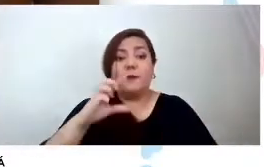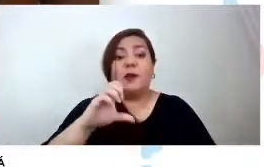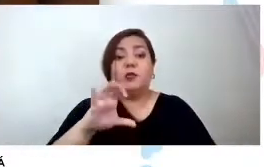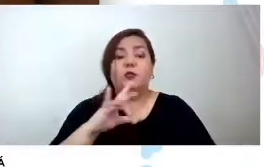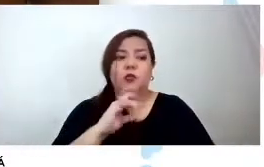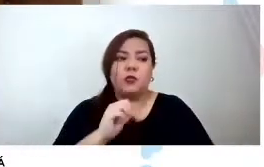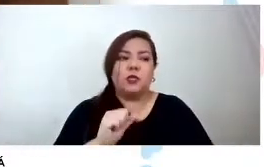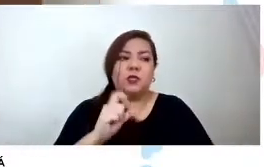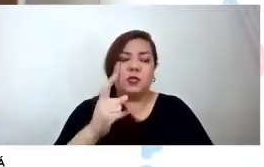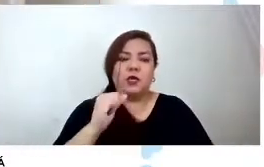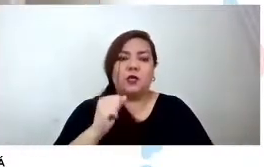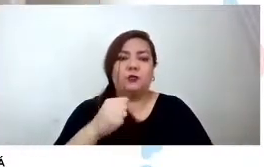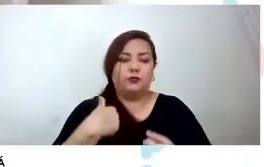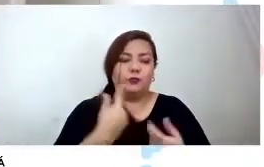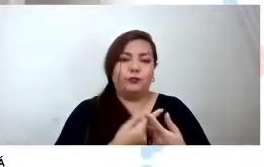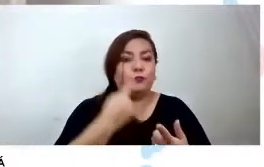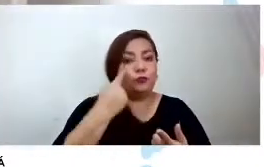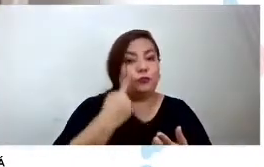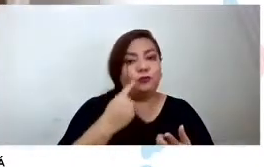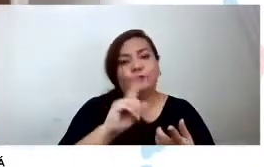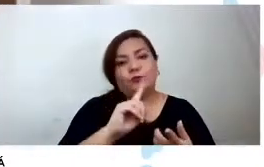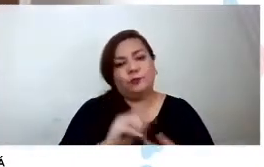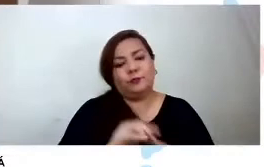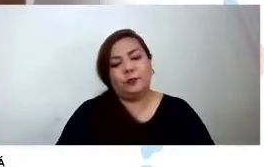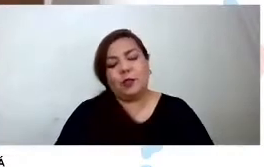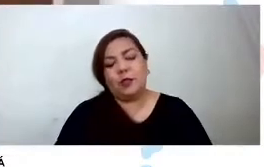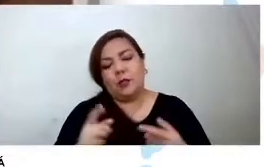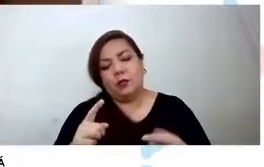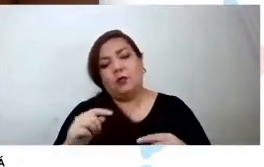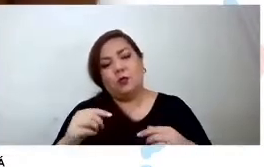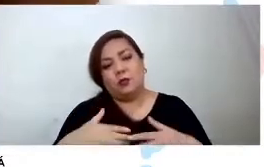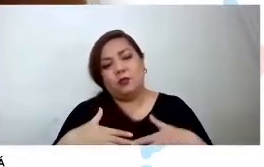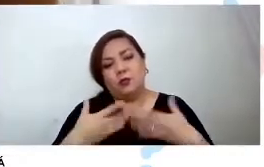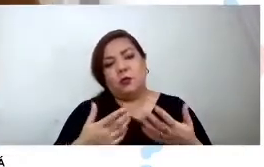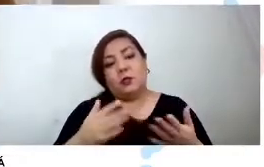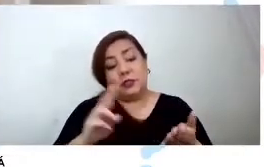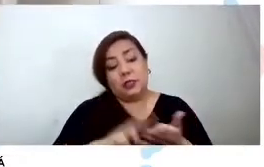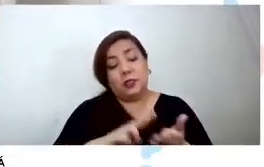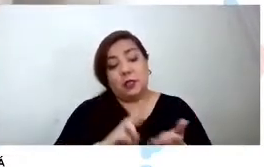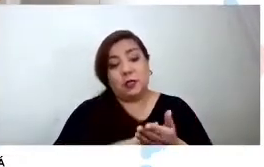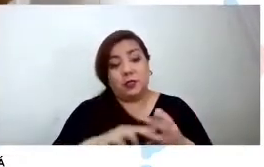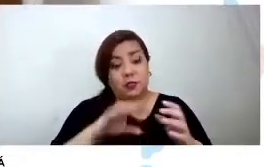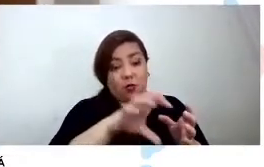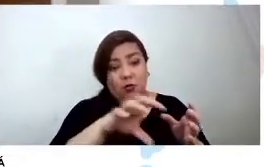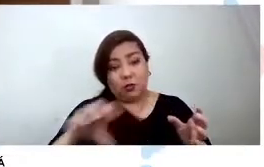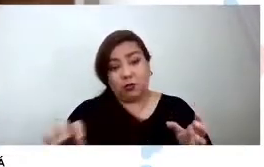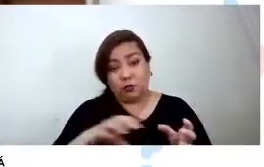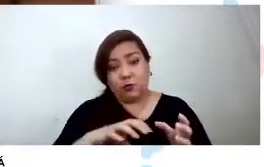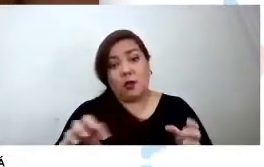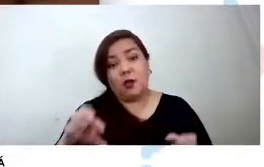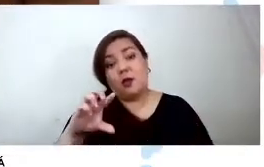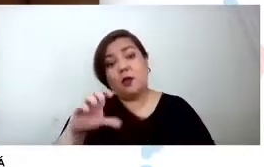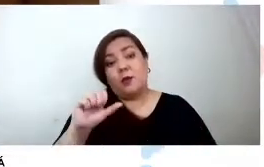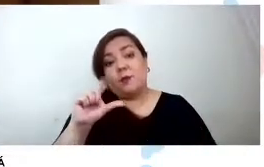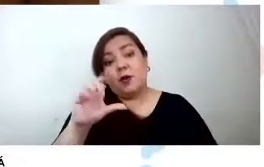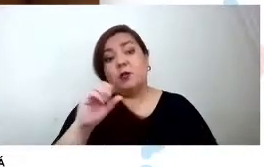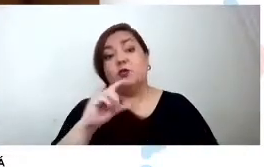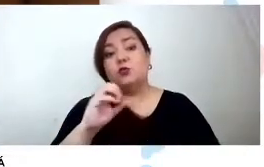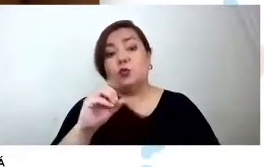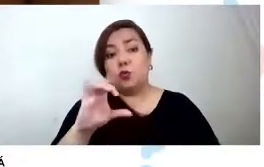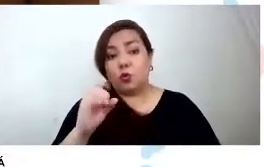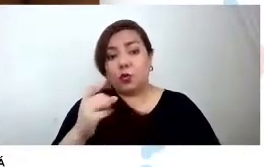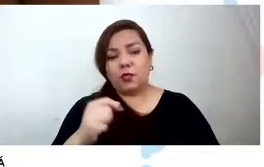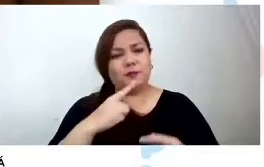en ese sentido. Ahora, en realidad que la colección paleontológica tiene una representatividad súper